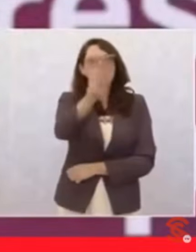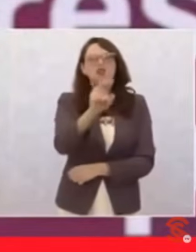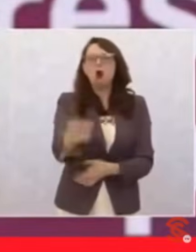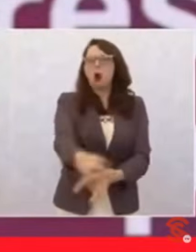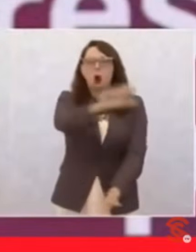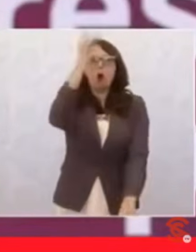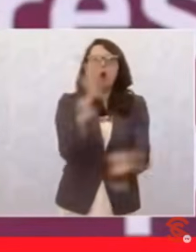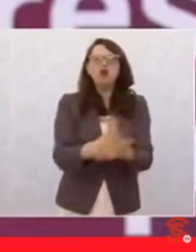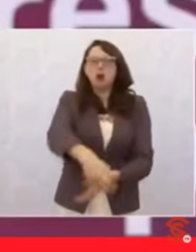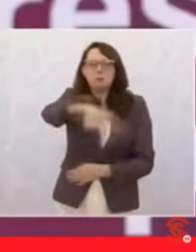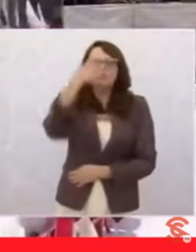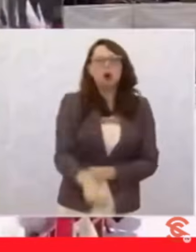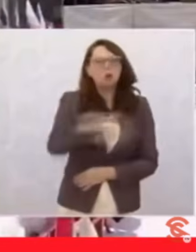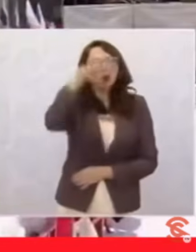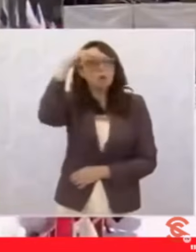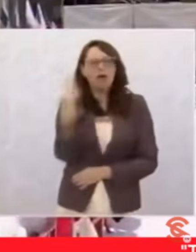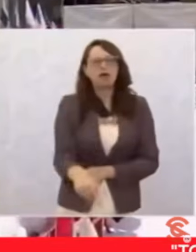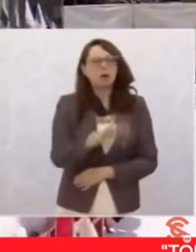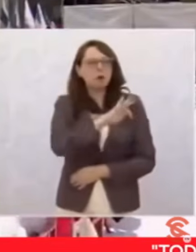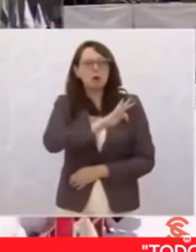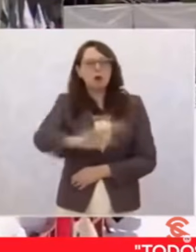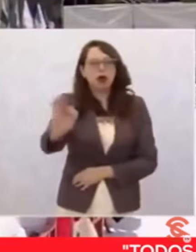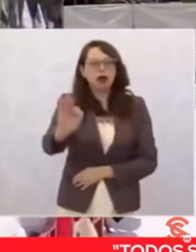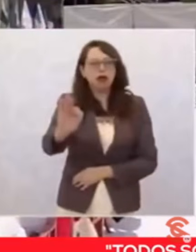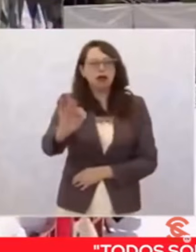autoridades mexicanas.